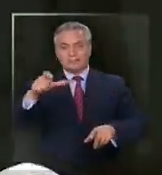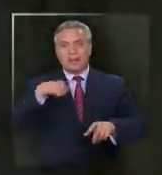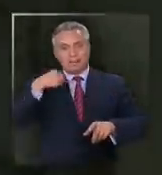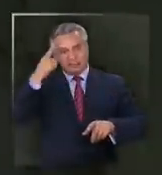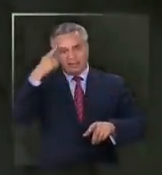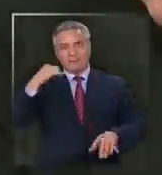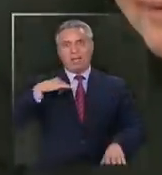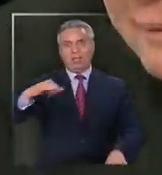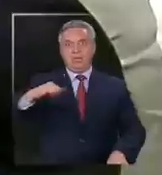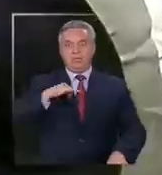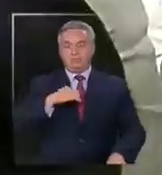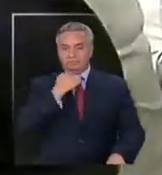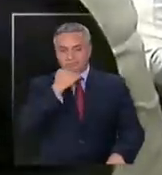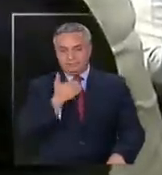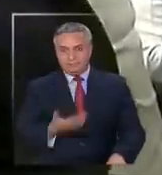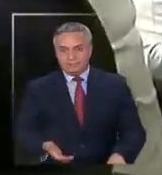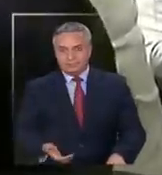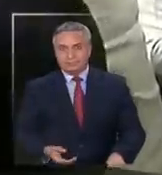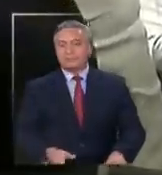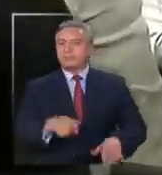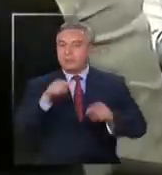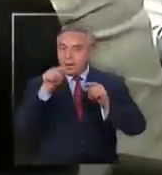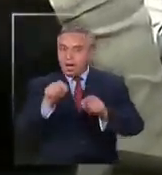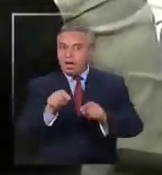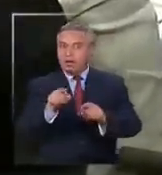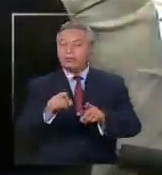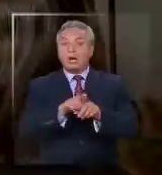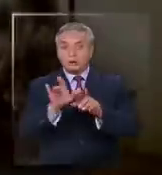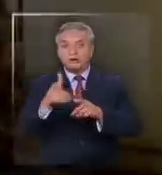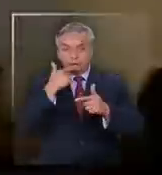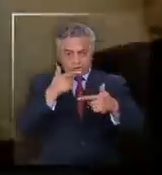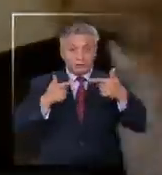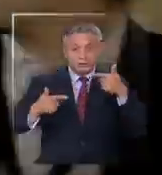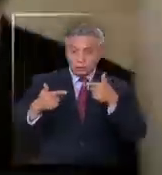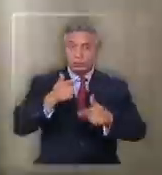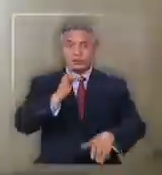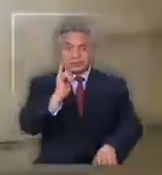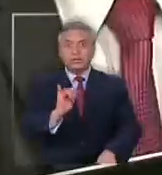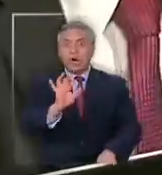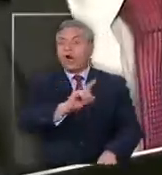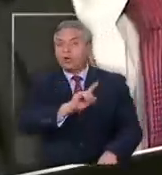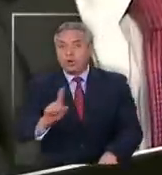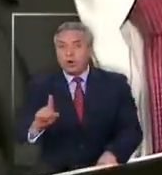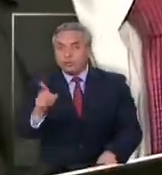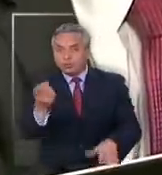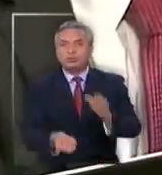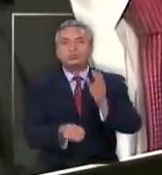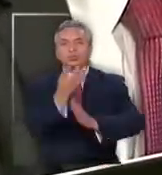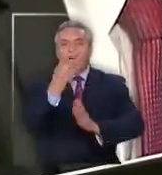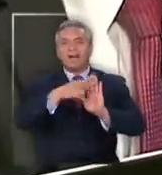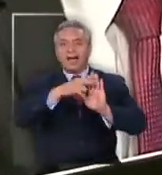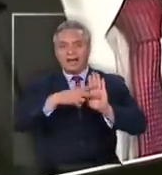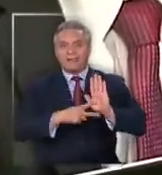resolverá este miércoles cuando la Comisión de Hacienda decida si se discute o no la idea de una nueva reforma